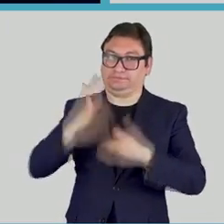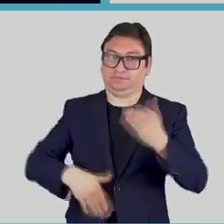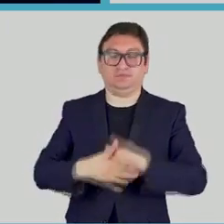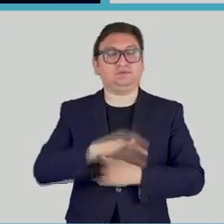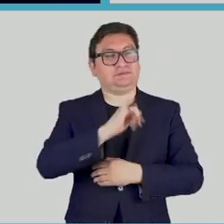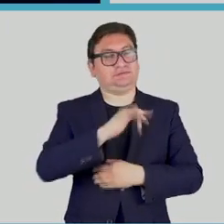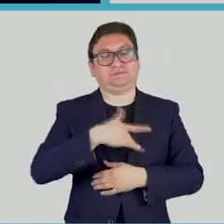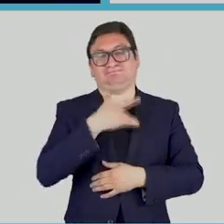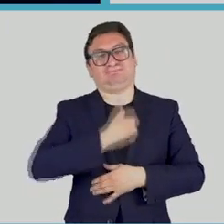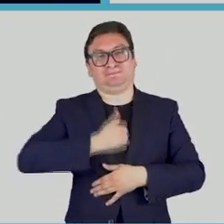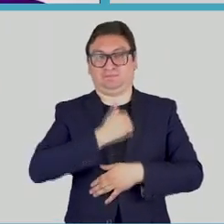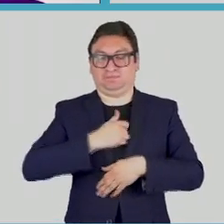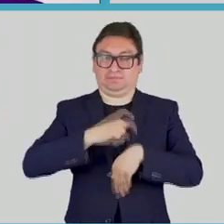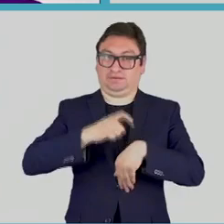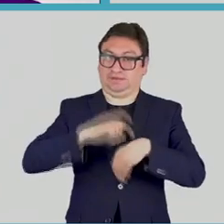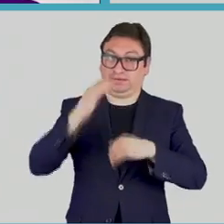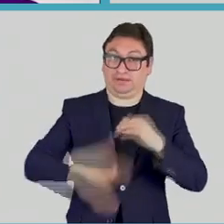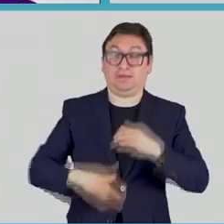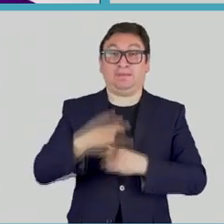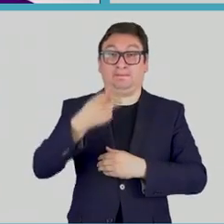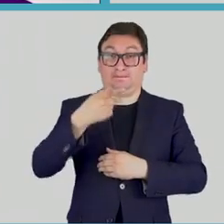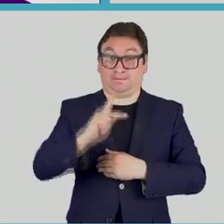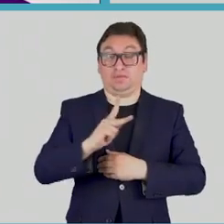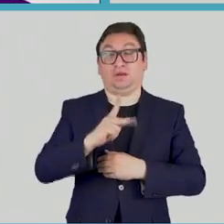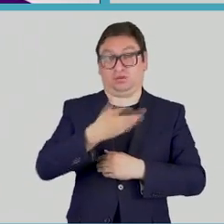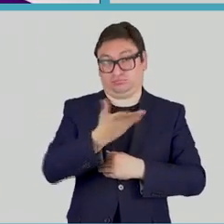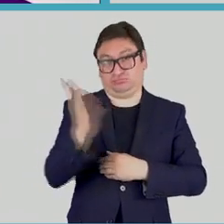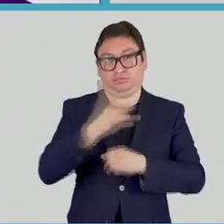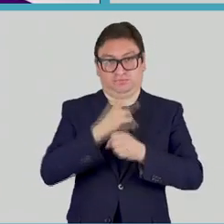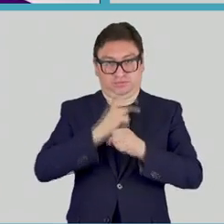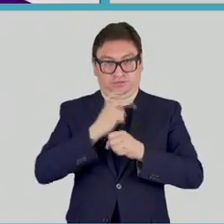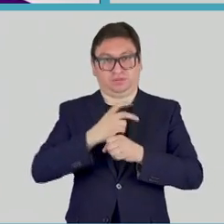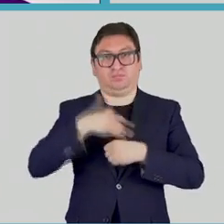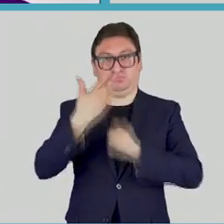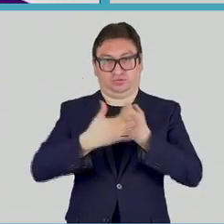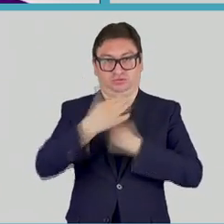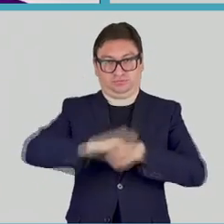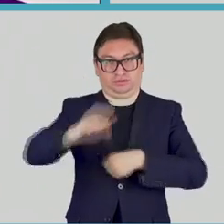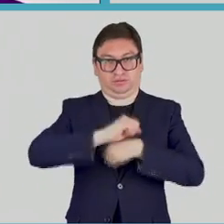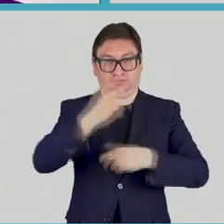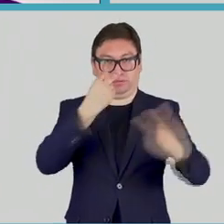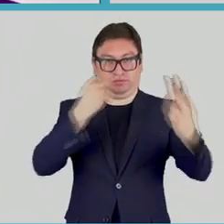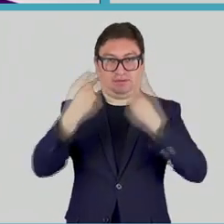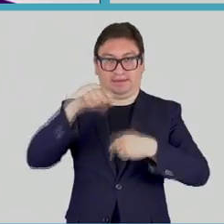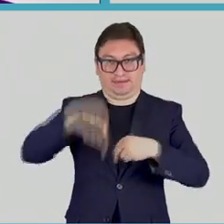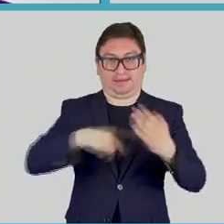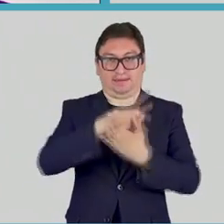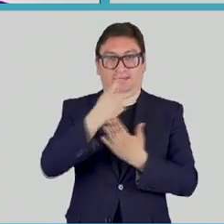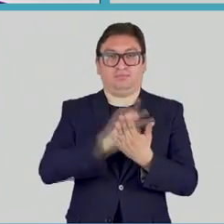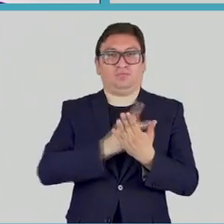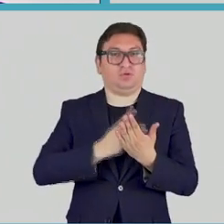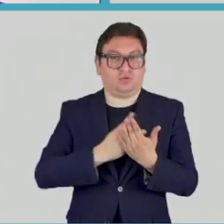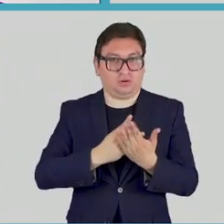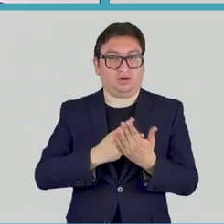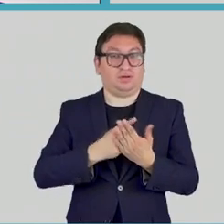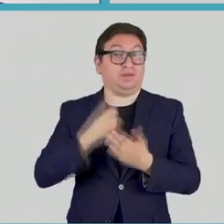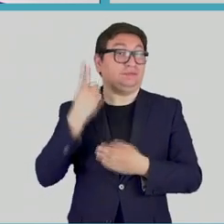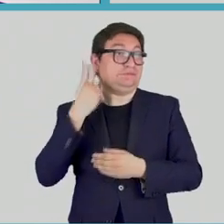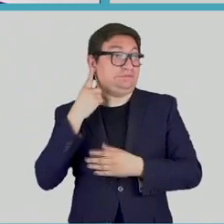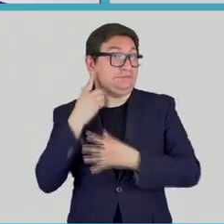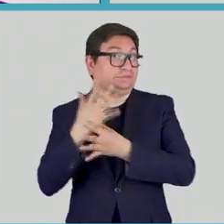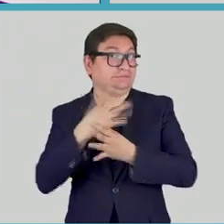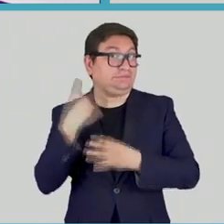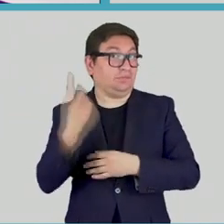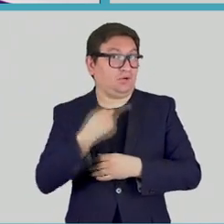desafortunadamente se nos termina pero pues lo invitamos a que nos vea la próxima semana Este programa se